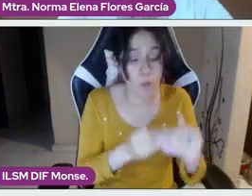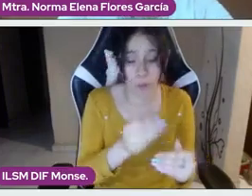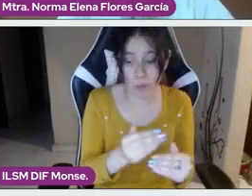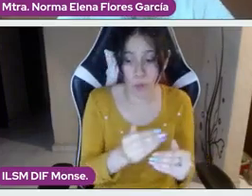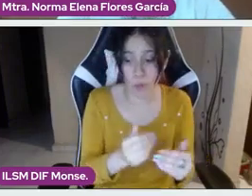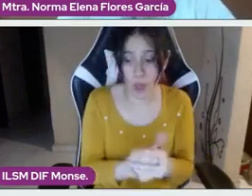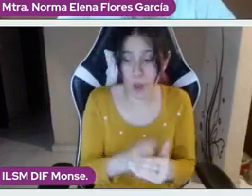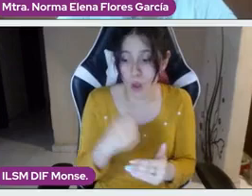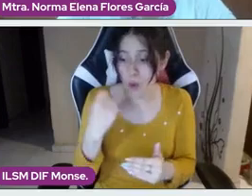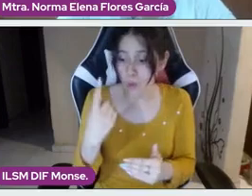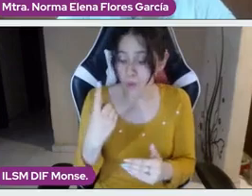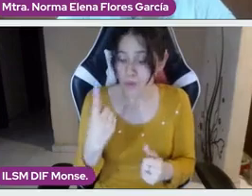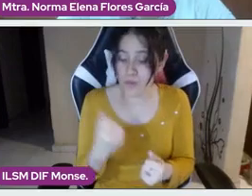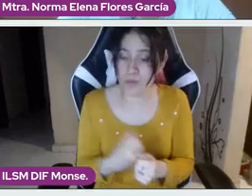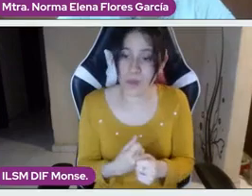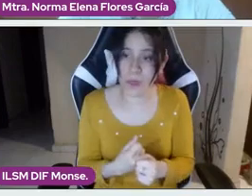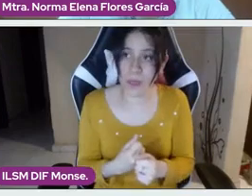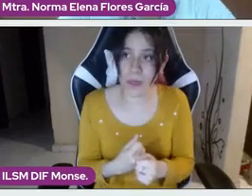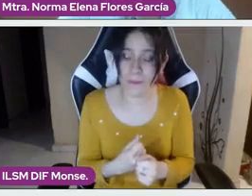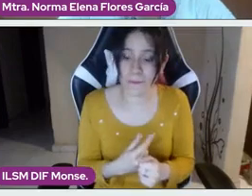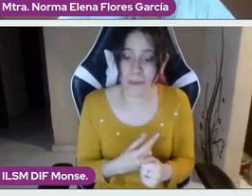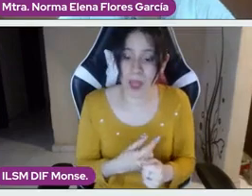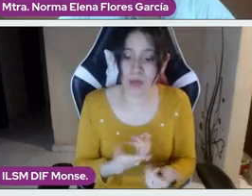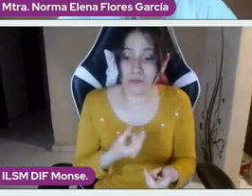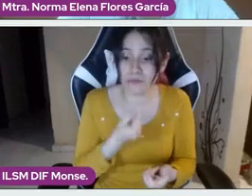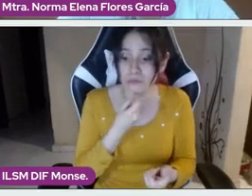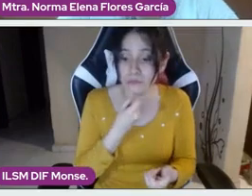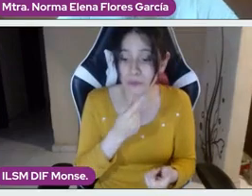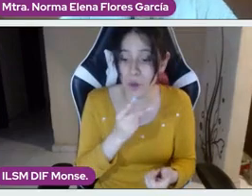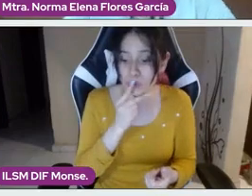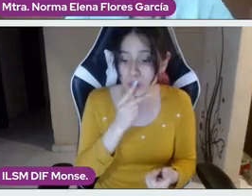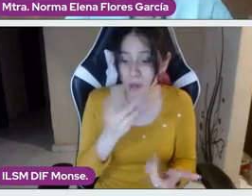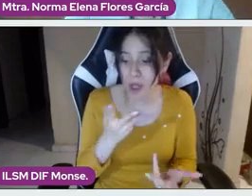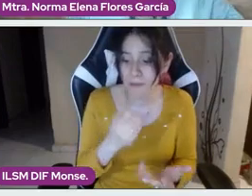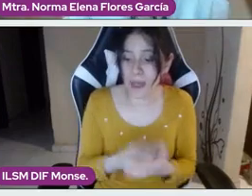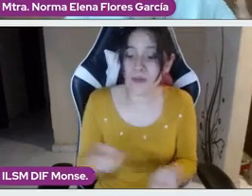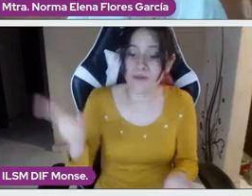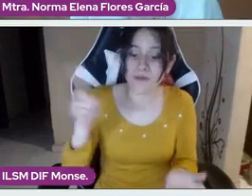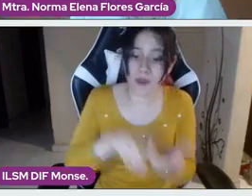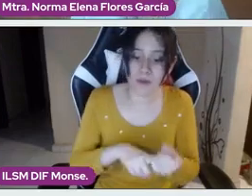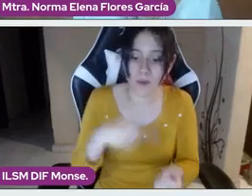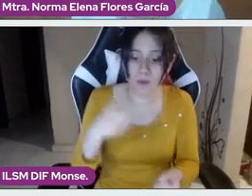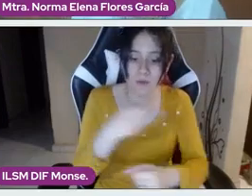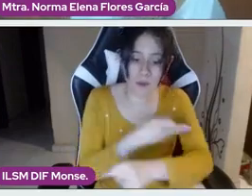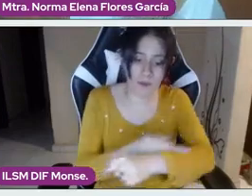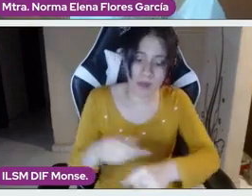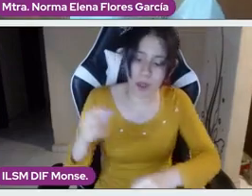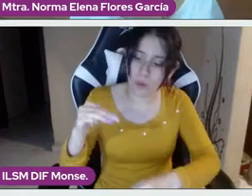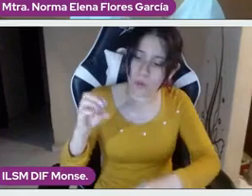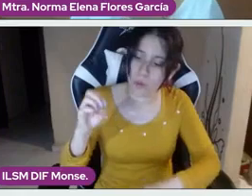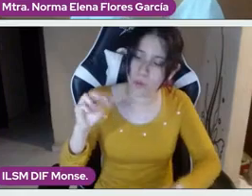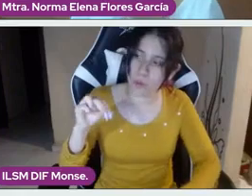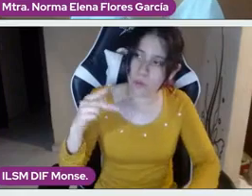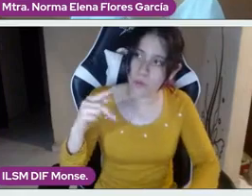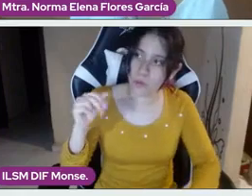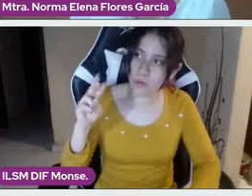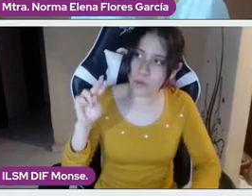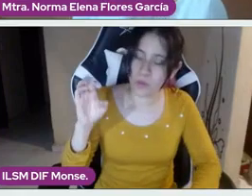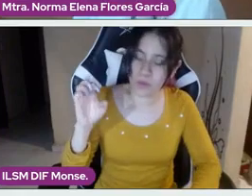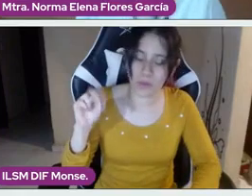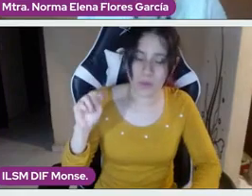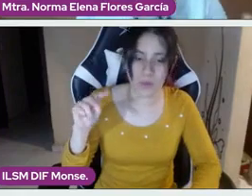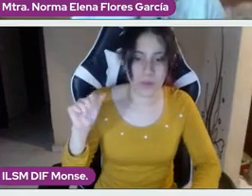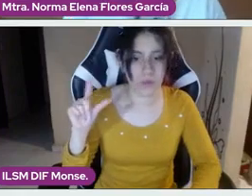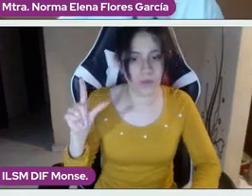monoparental? Es tremendo, ¿no? Sí hay hay una asunción de responsabilidad al 100%,